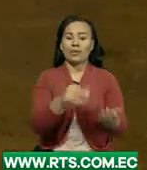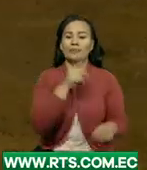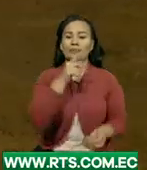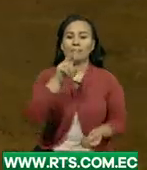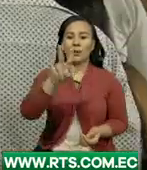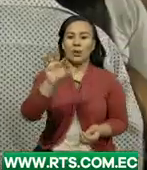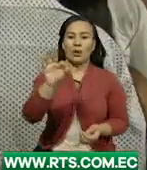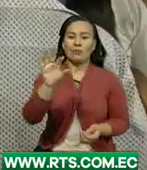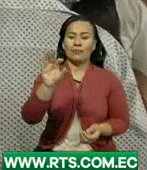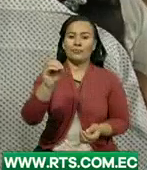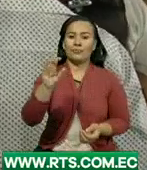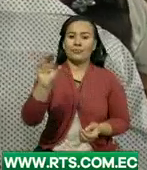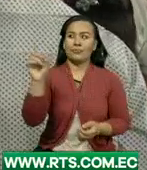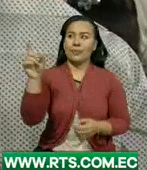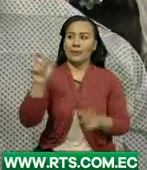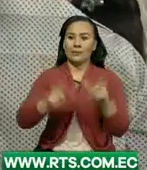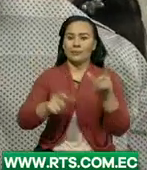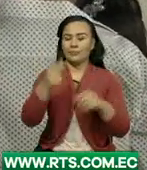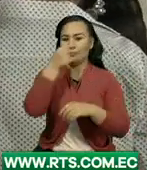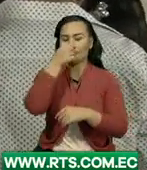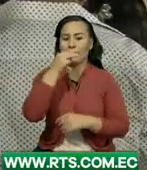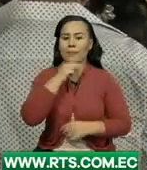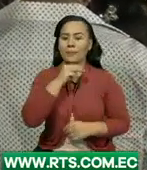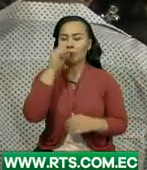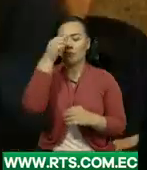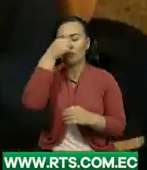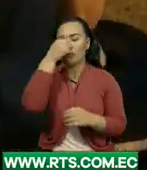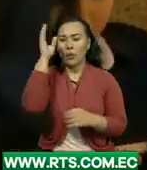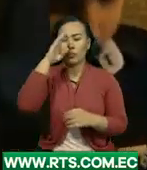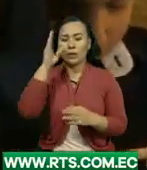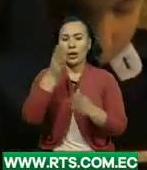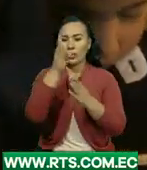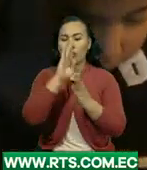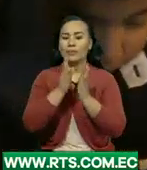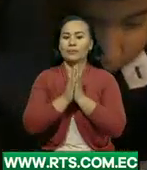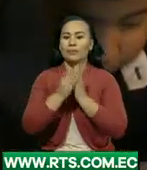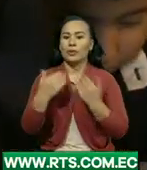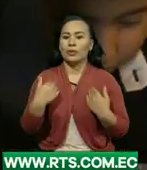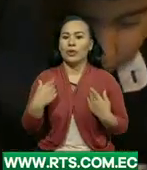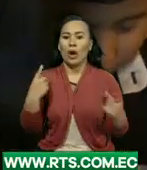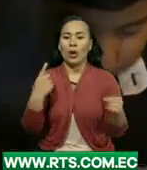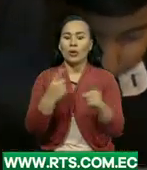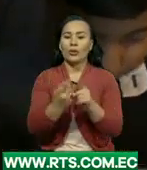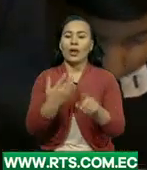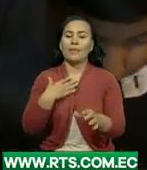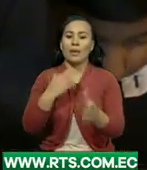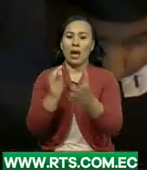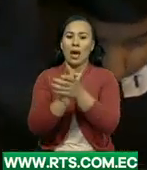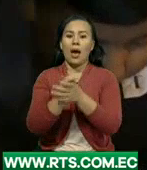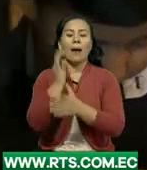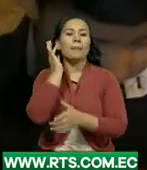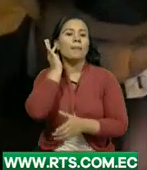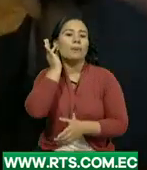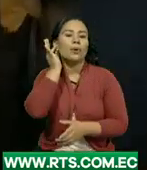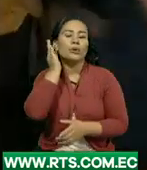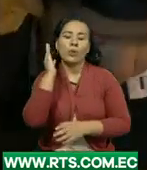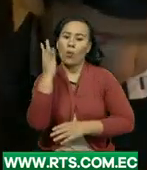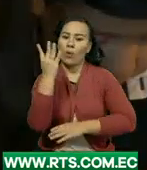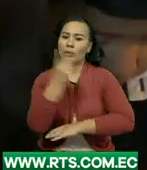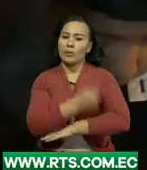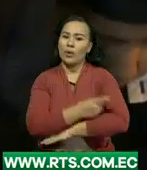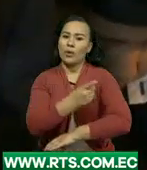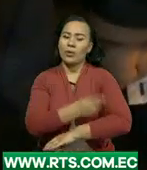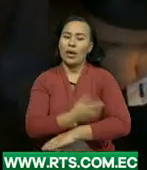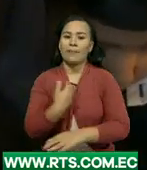cobró el sismo en Manta elevaron plegarias en busca de consuelo. Yo a mi esposa la encontré al cuarto día aquí en ese